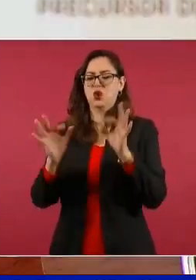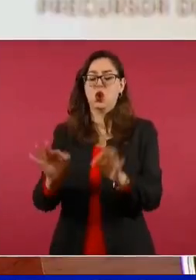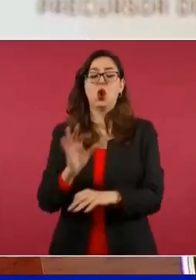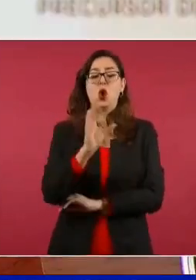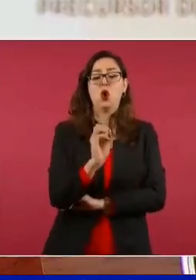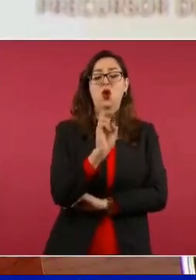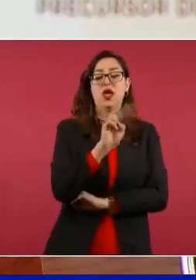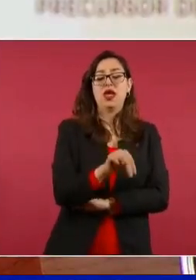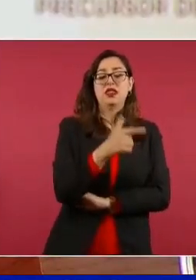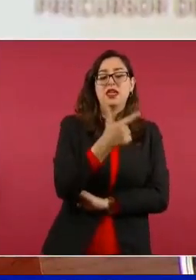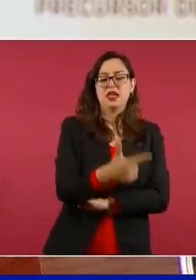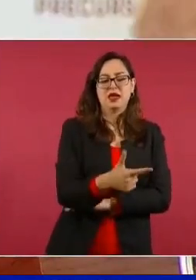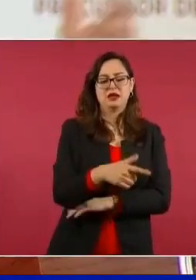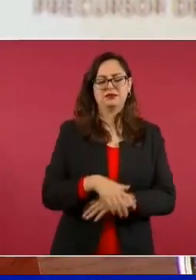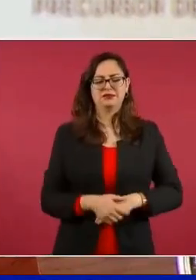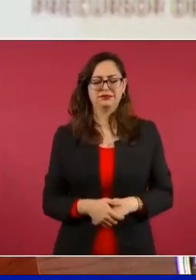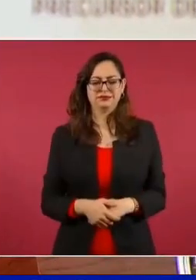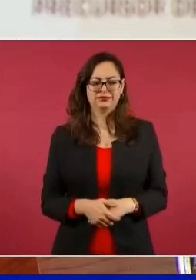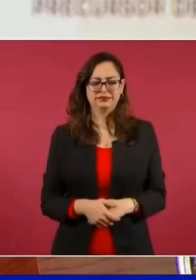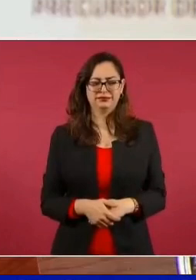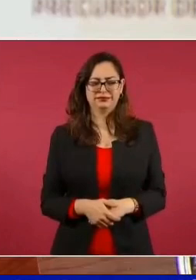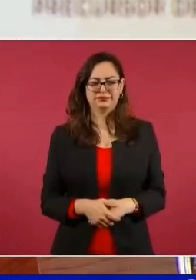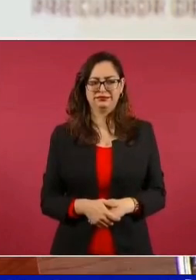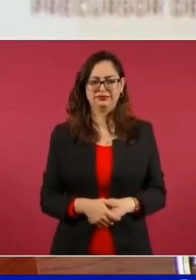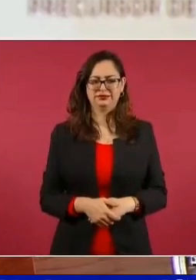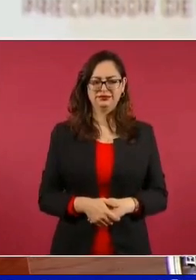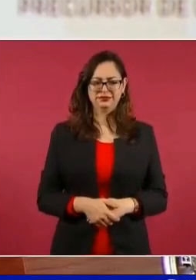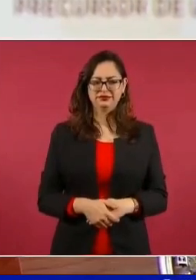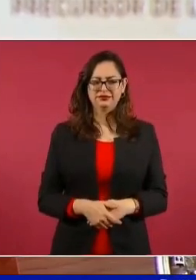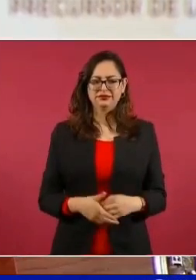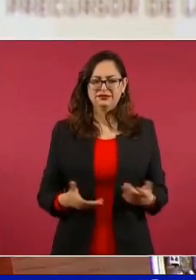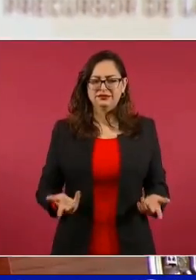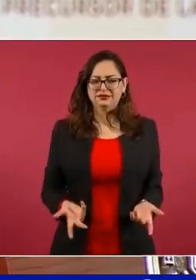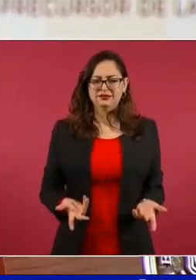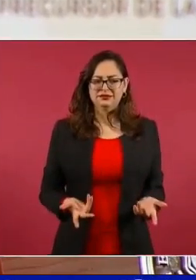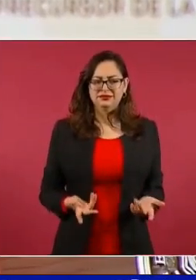civil. Bueno, ¿y para qué es el Estado